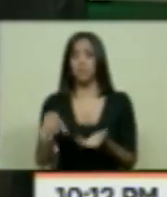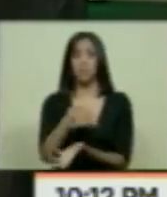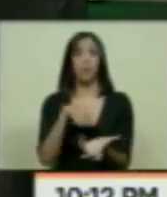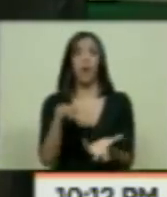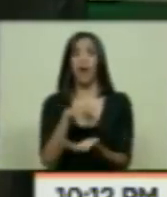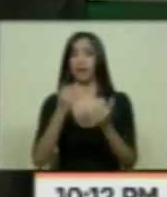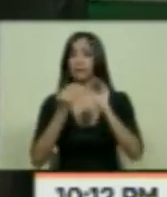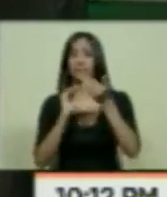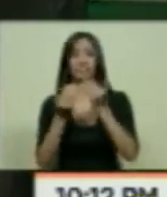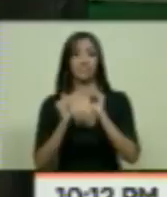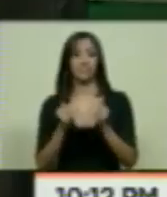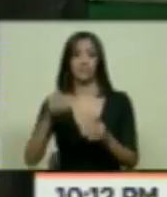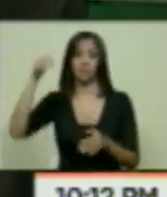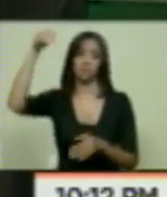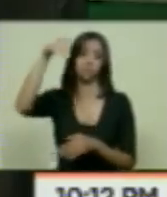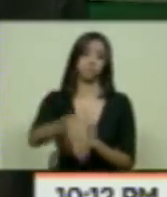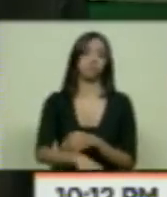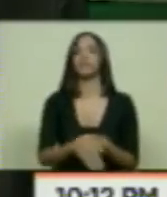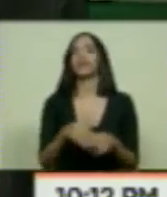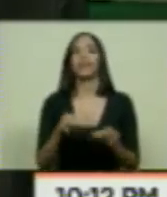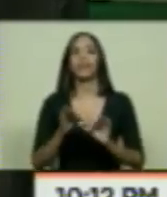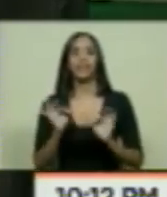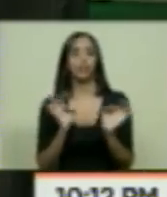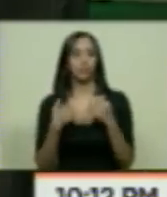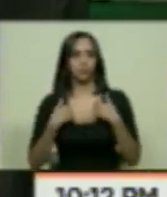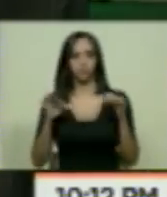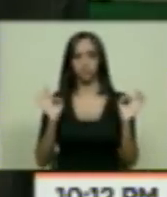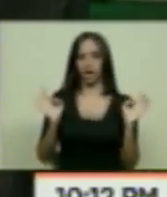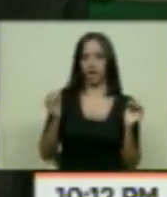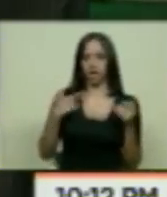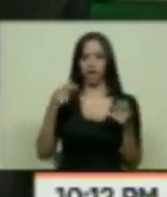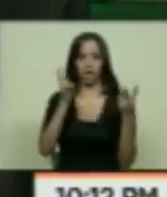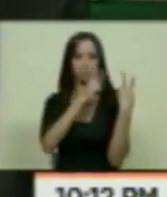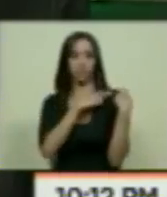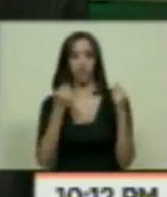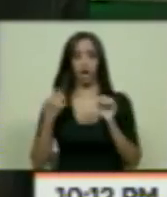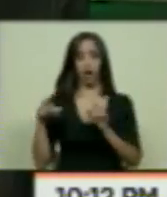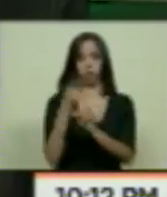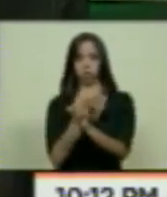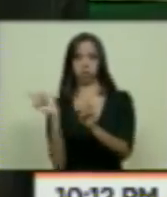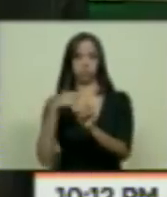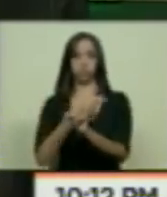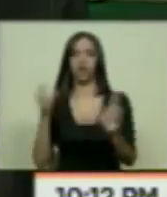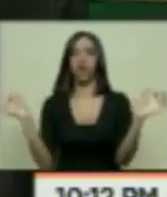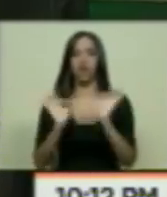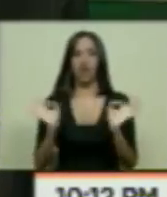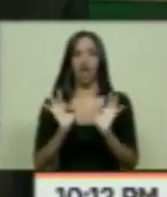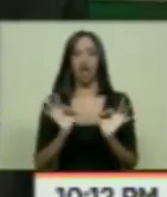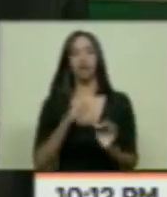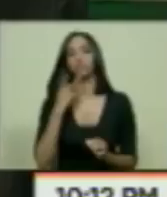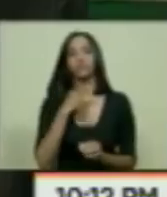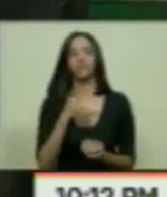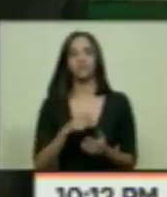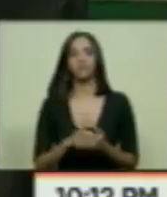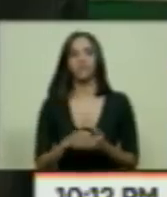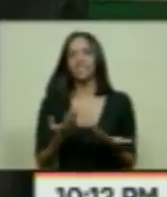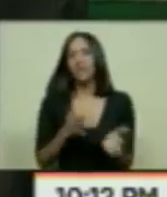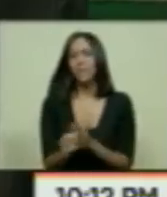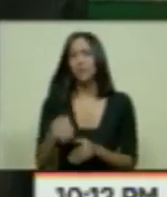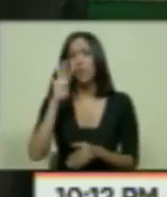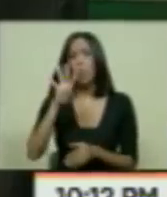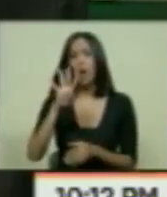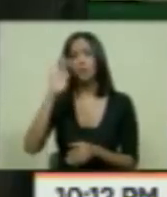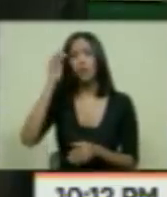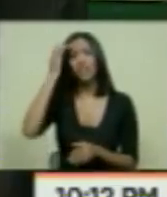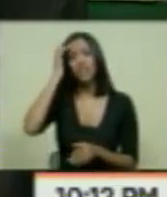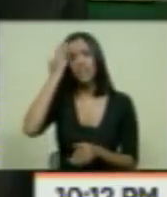de precipicio moral, y nadie asumía en absoluto las responsabilidades políticas. ¿Qué pasó? Hugo Chávez un 4 de febrero del 92